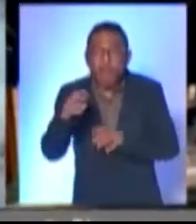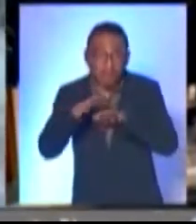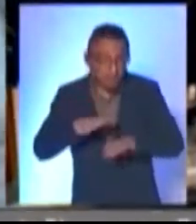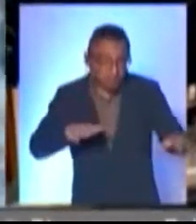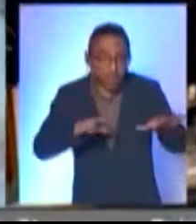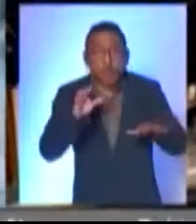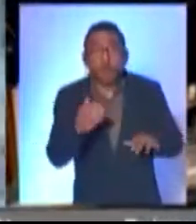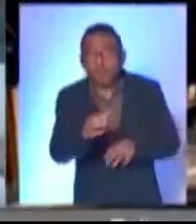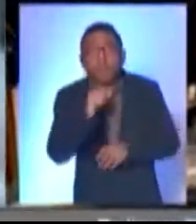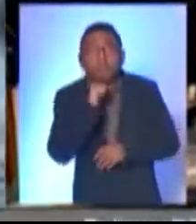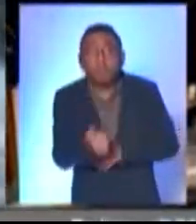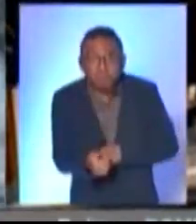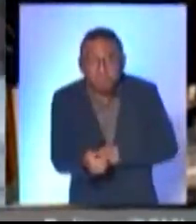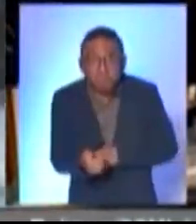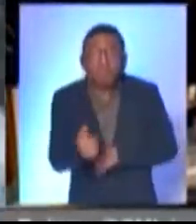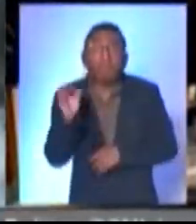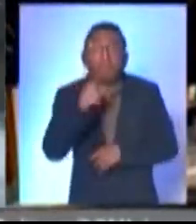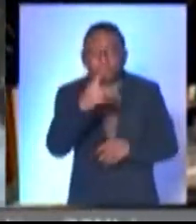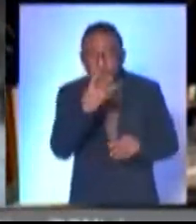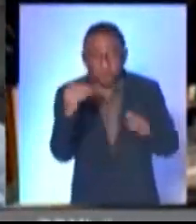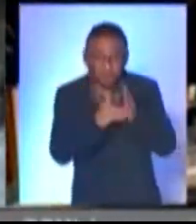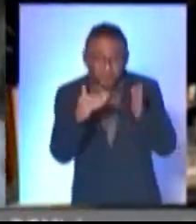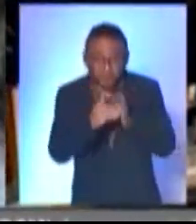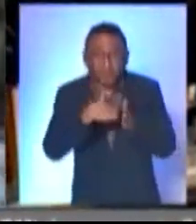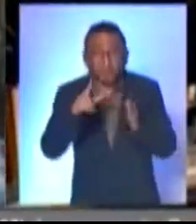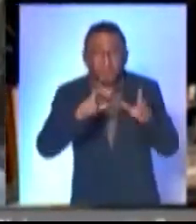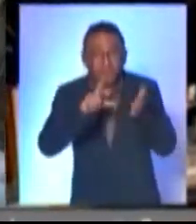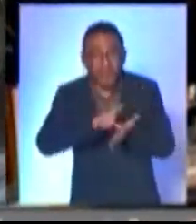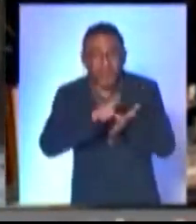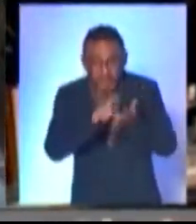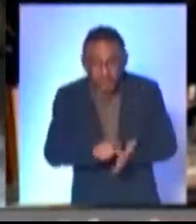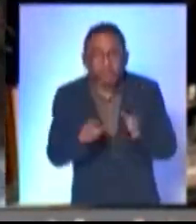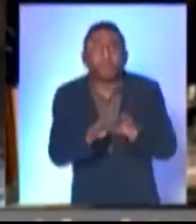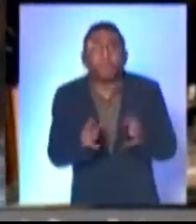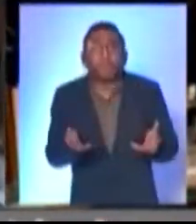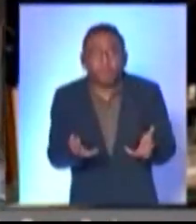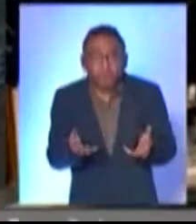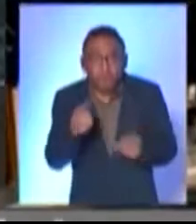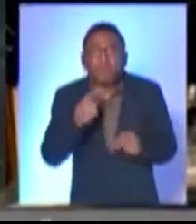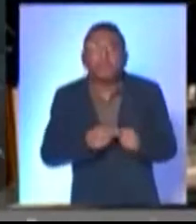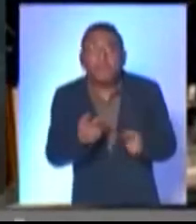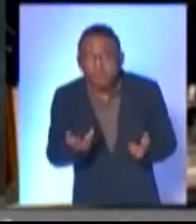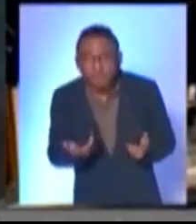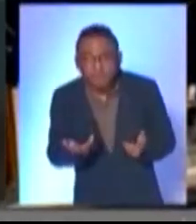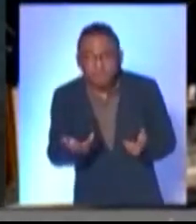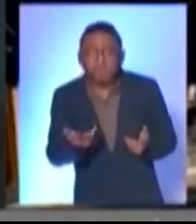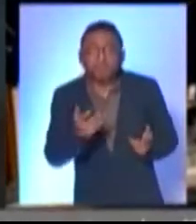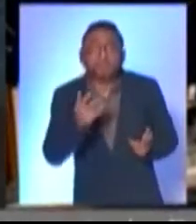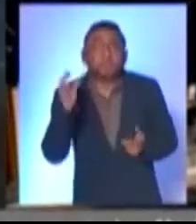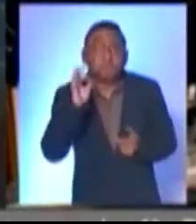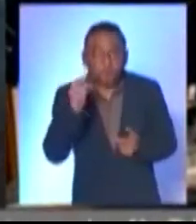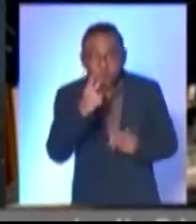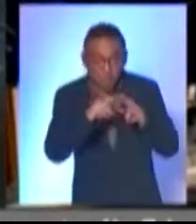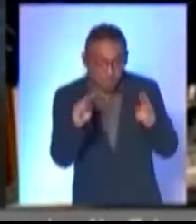Cuitzeo? 400 millones de metros cúbicos lleno, completamente lleno. Si le metiéramos 2 metros